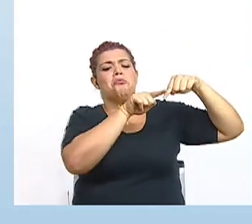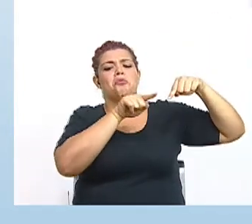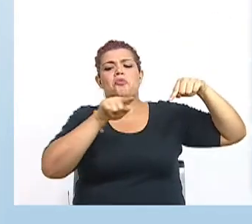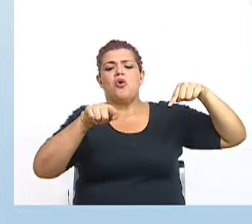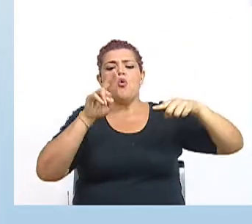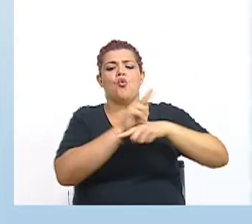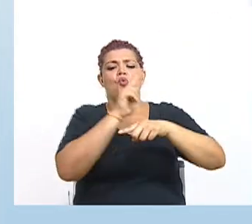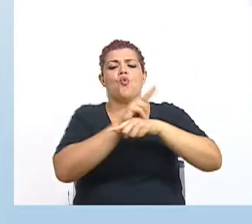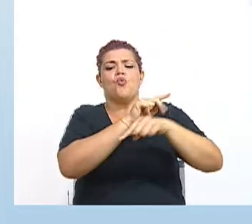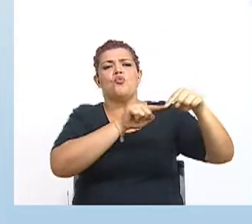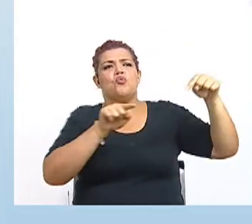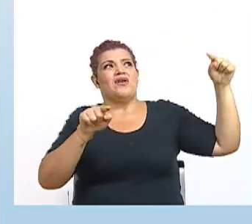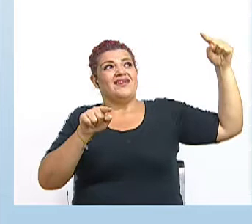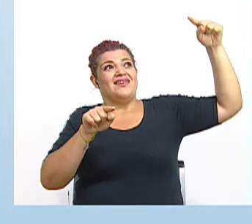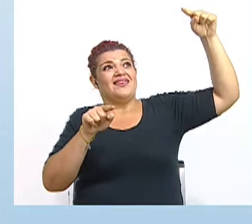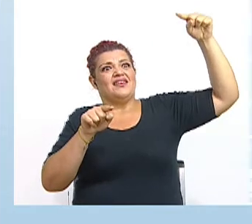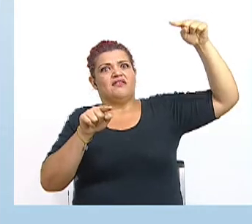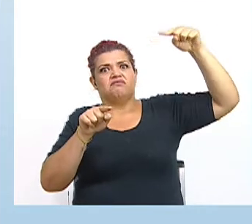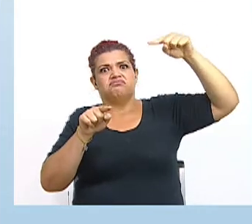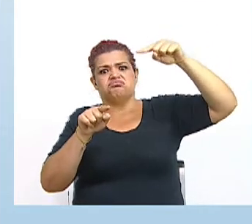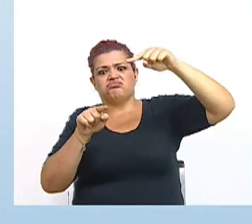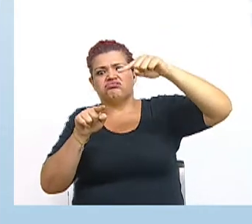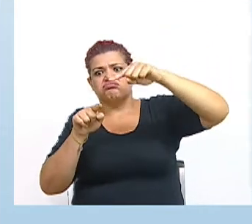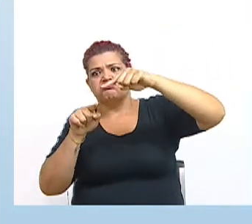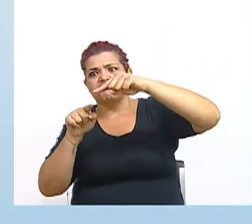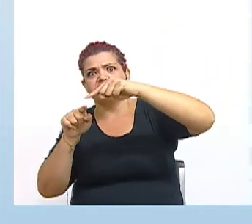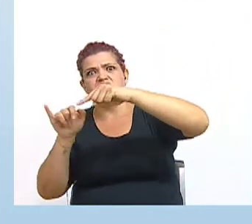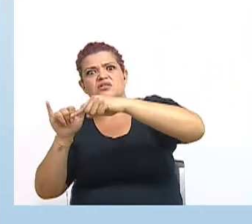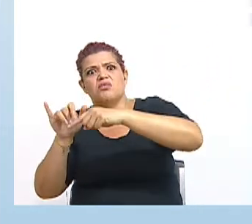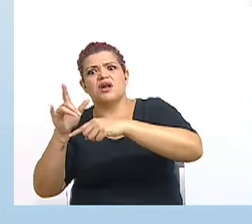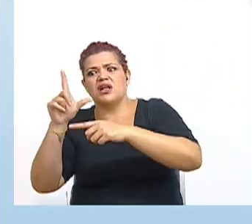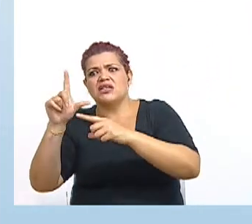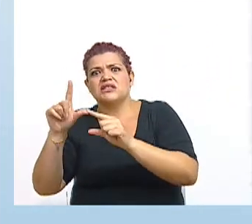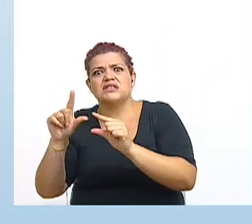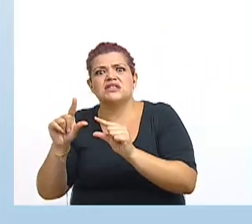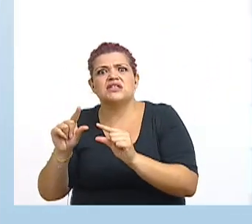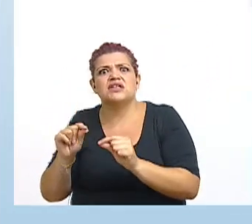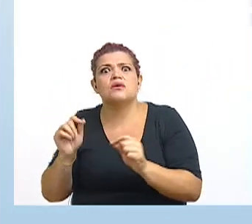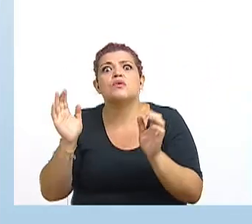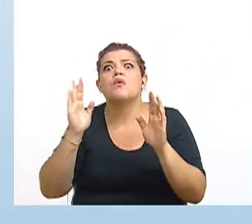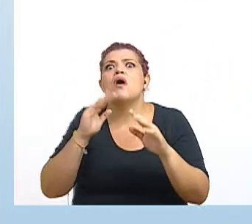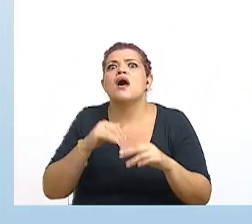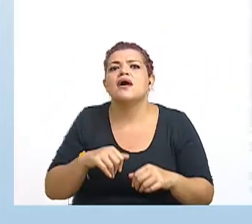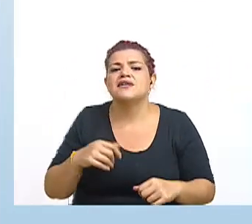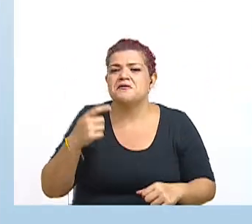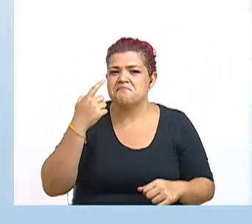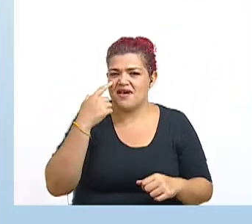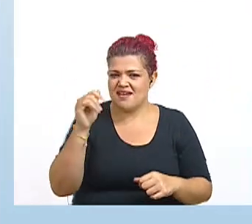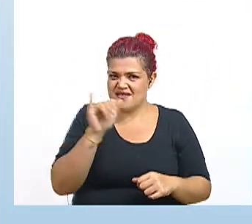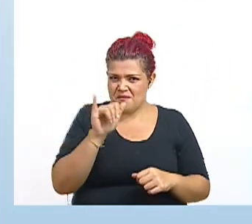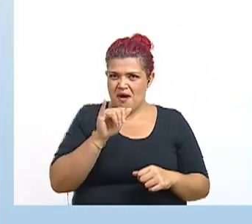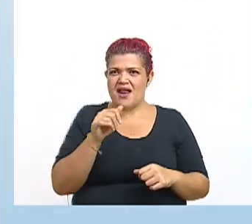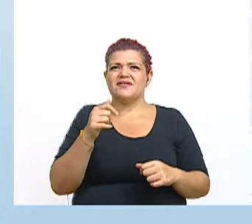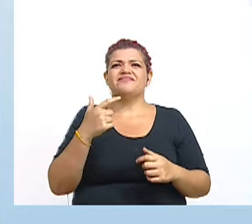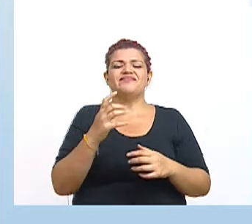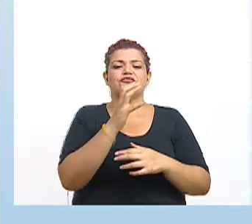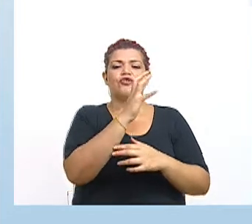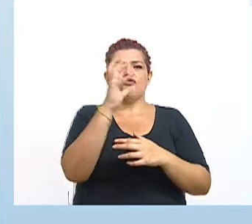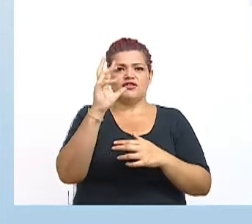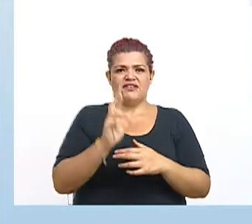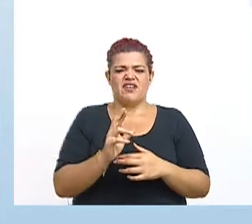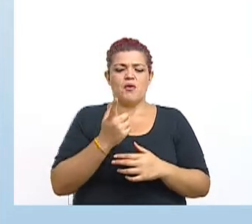de nuestro país. Veamos también entonces la relación entre la deuda ecológica entre Costa Rica y el